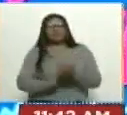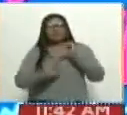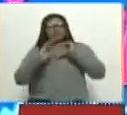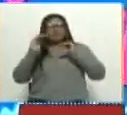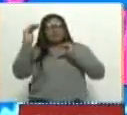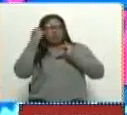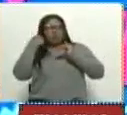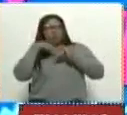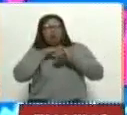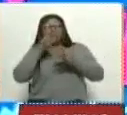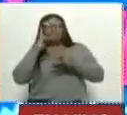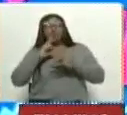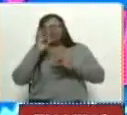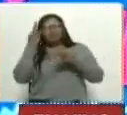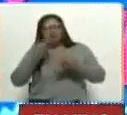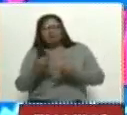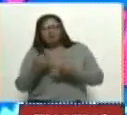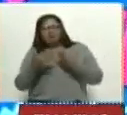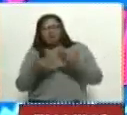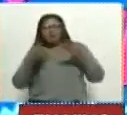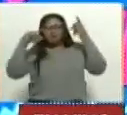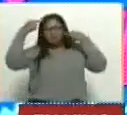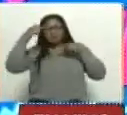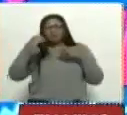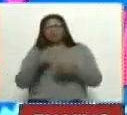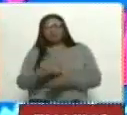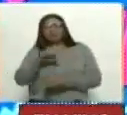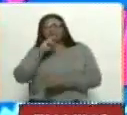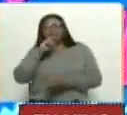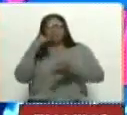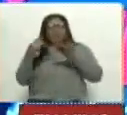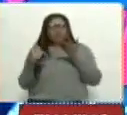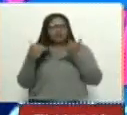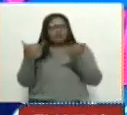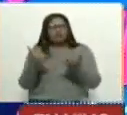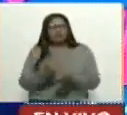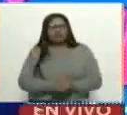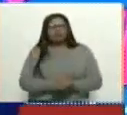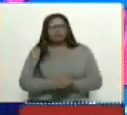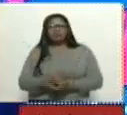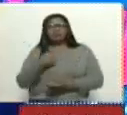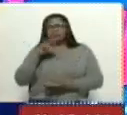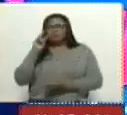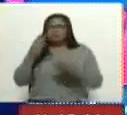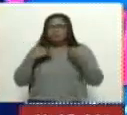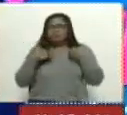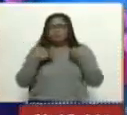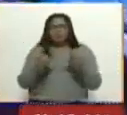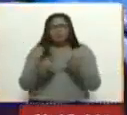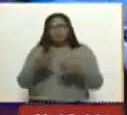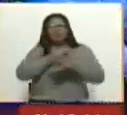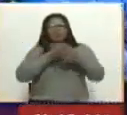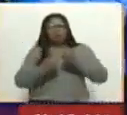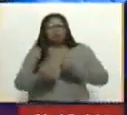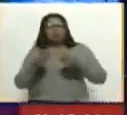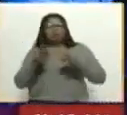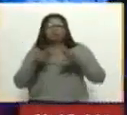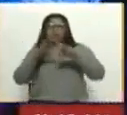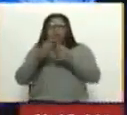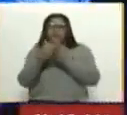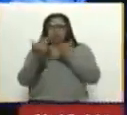se crecen los bolivarianos los chavistas en las dificultades hemos tenido que atravesar momentos muy duros muy